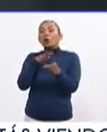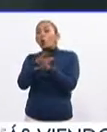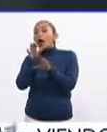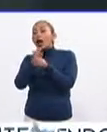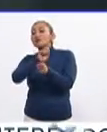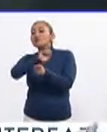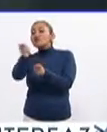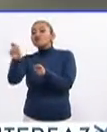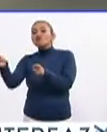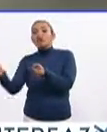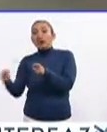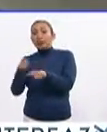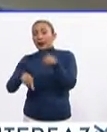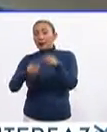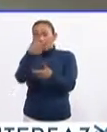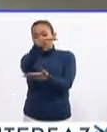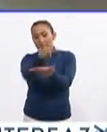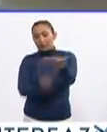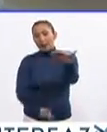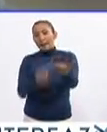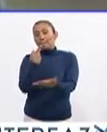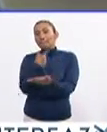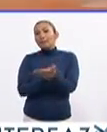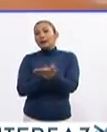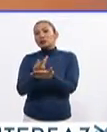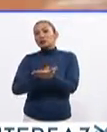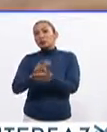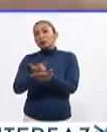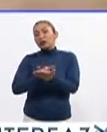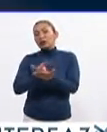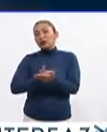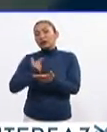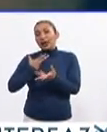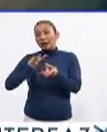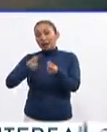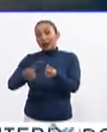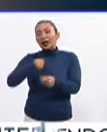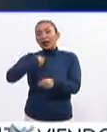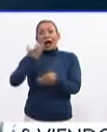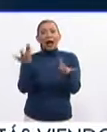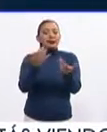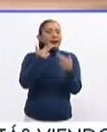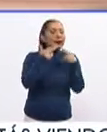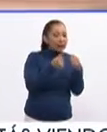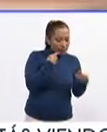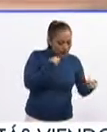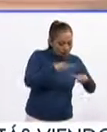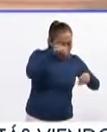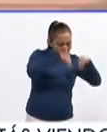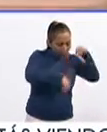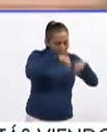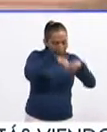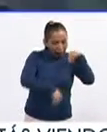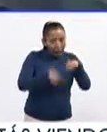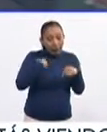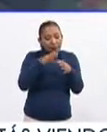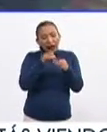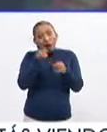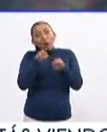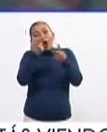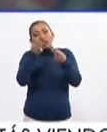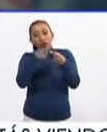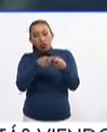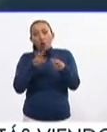gasto se detallan en el presupuesto de egresos de la Federación. Elaborado por la Secretaría de Hacienda y Crédito Público, describe la